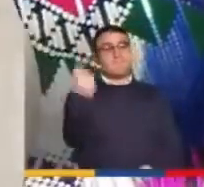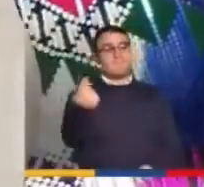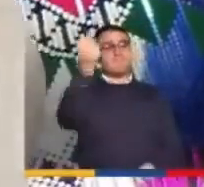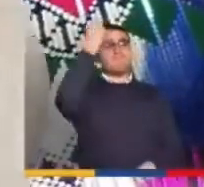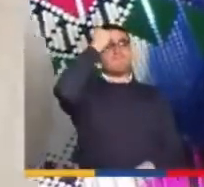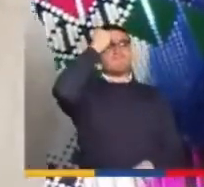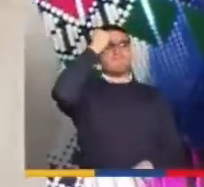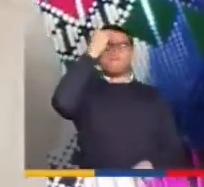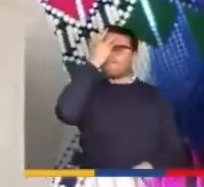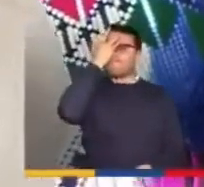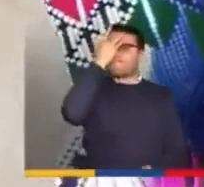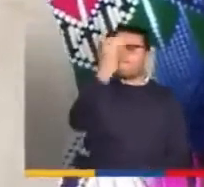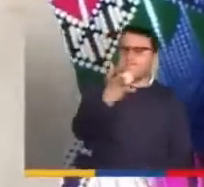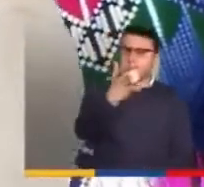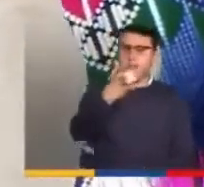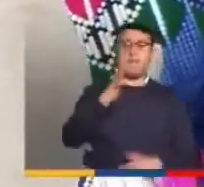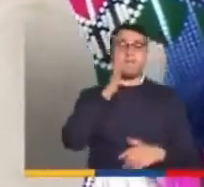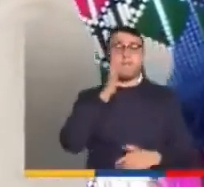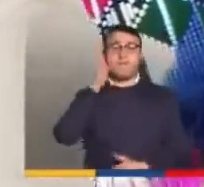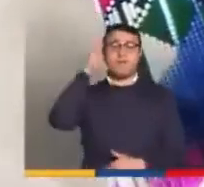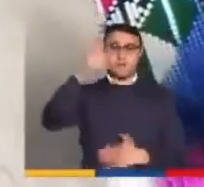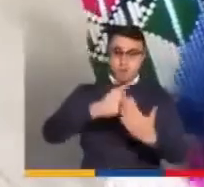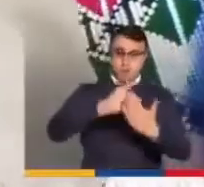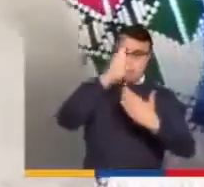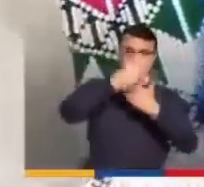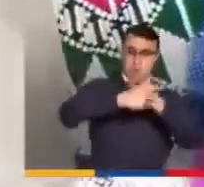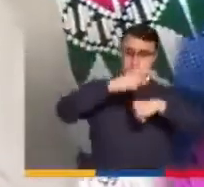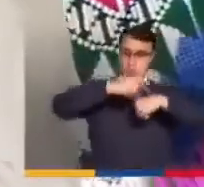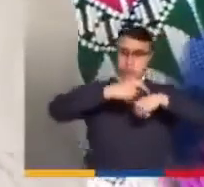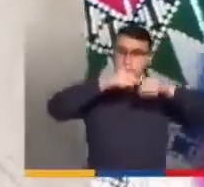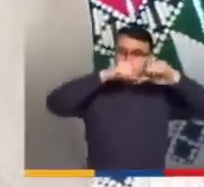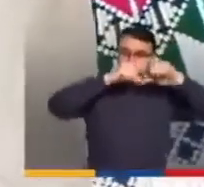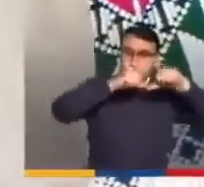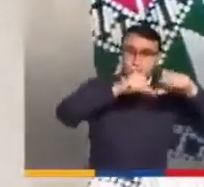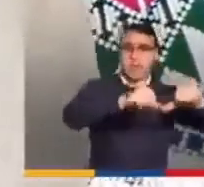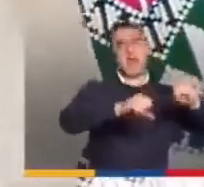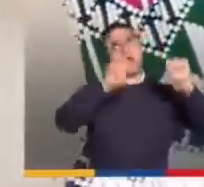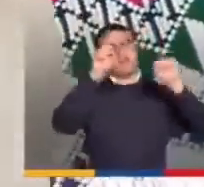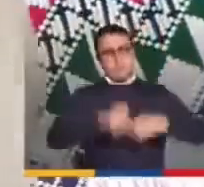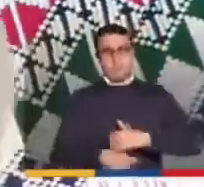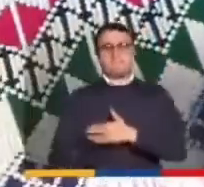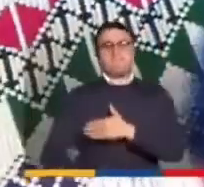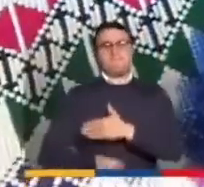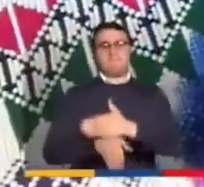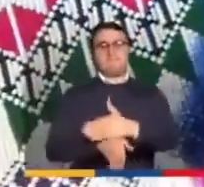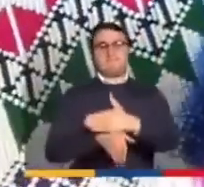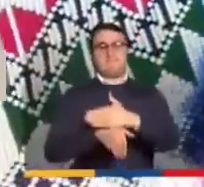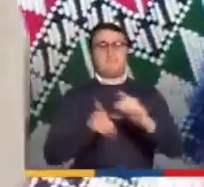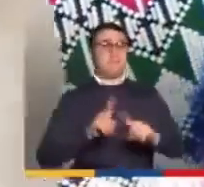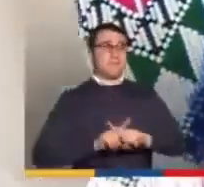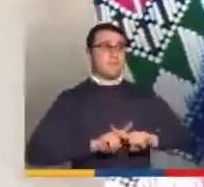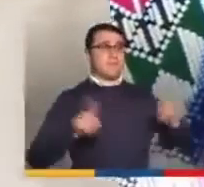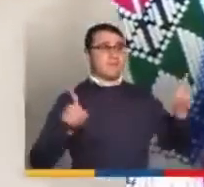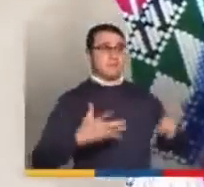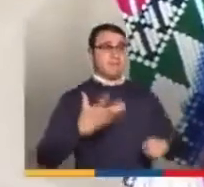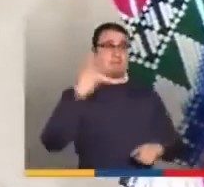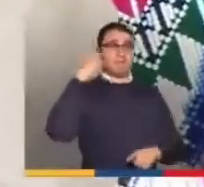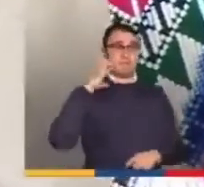sostenibilidad del proyecto en el tiempo. Y no el conflicto, como sucedió con el